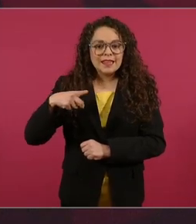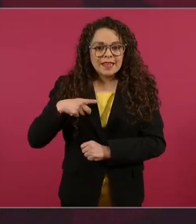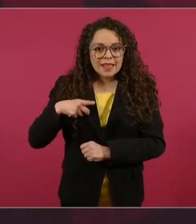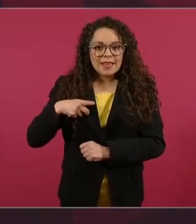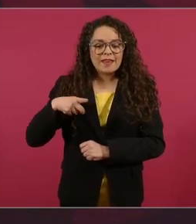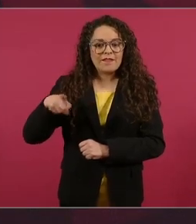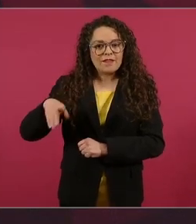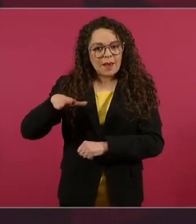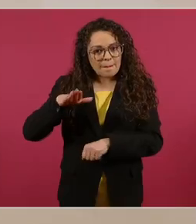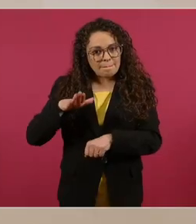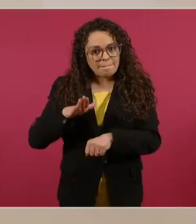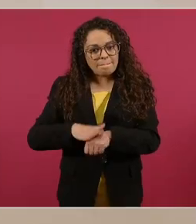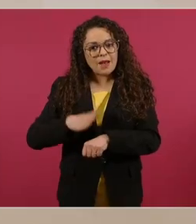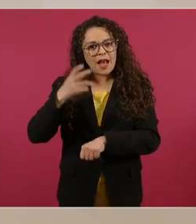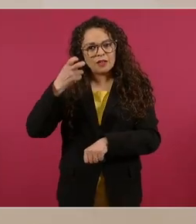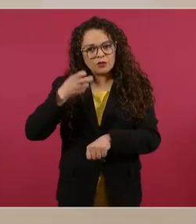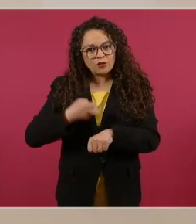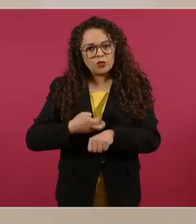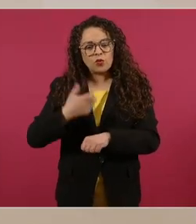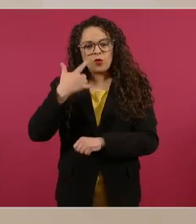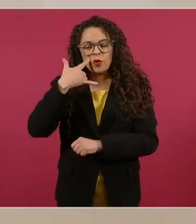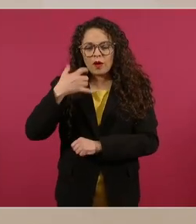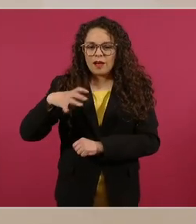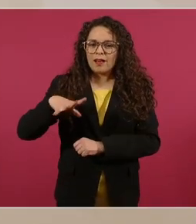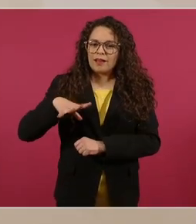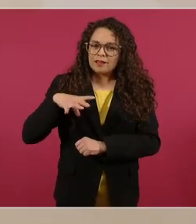un esfuerzo. Quien esté en el gobierno